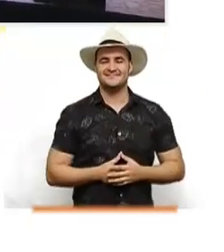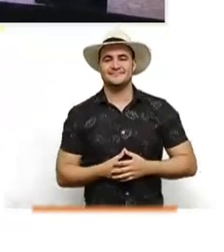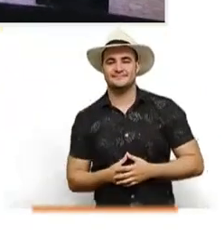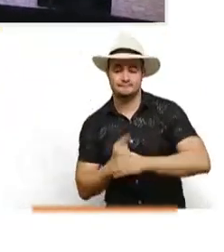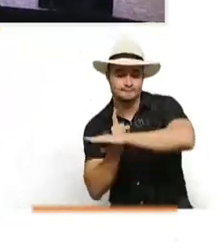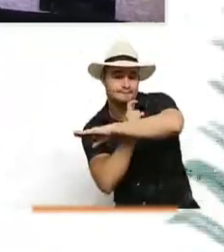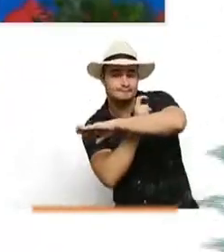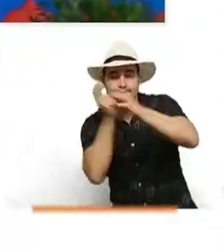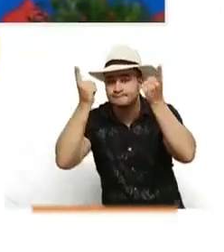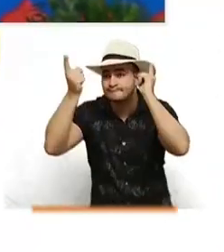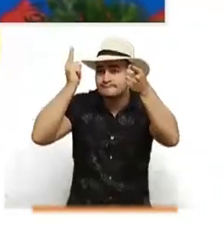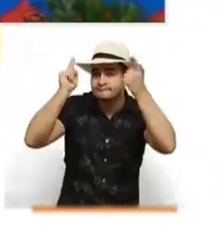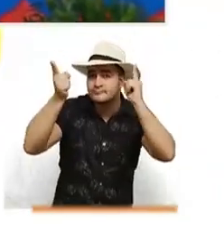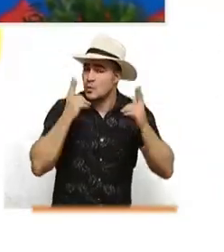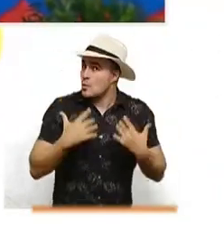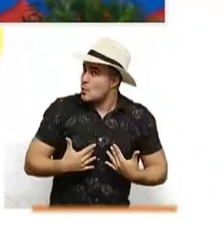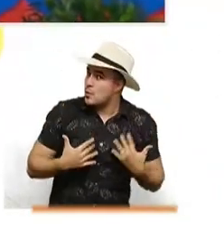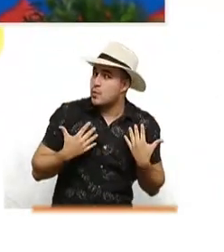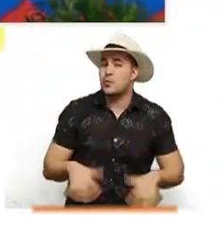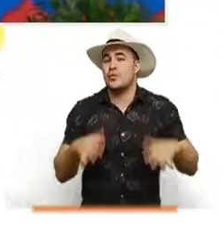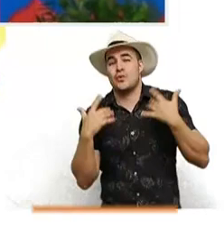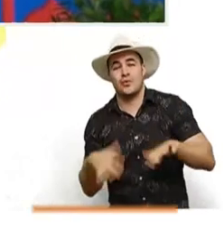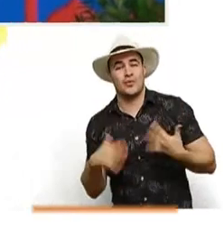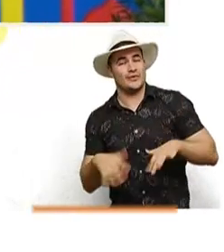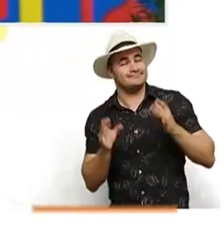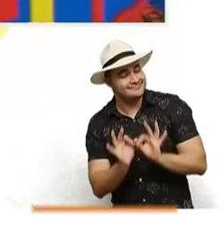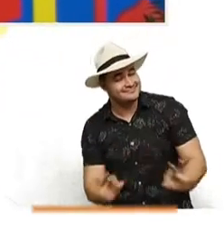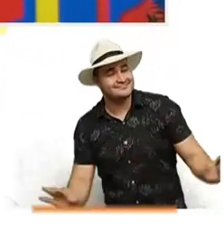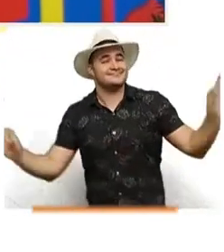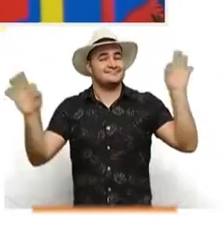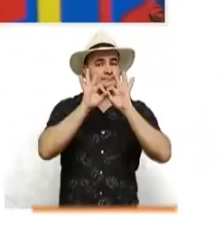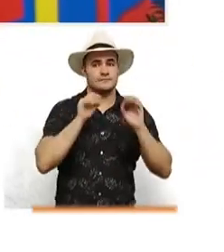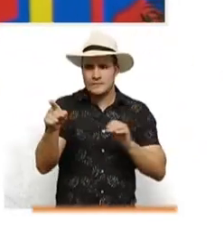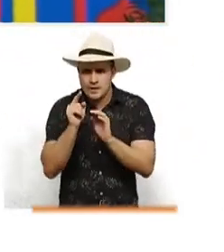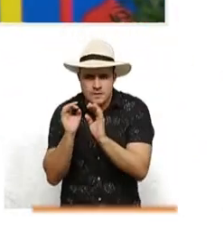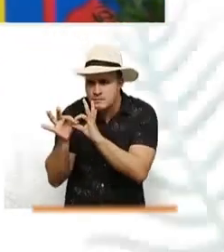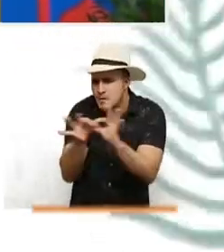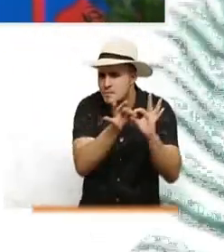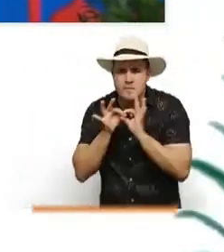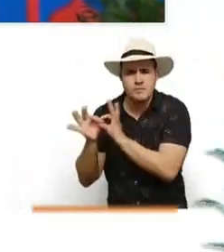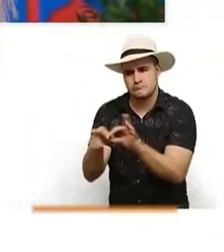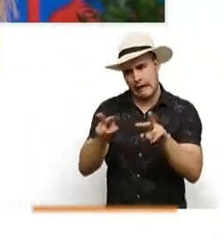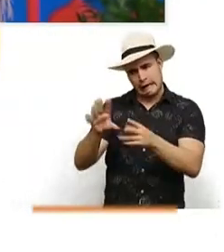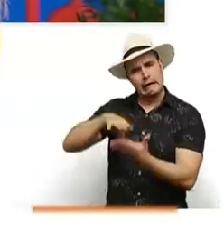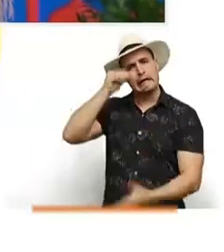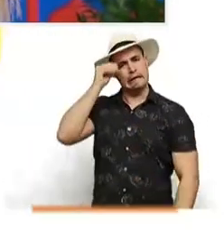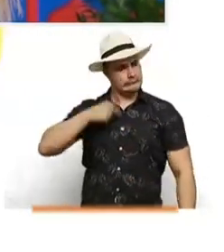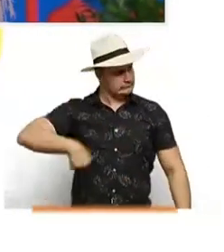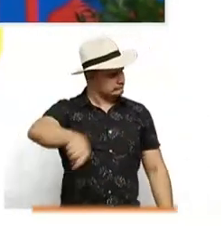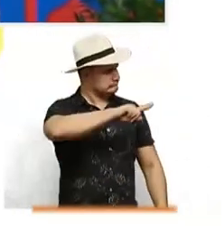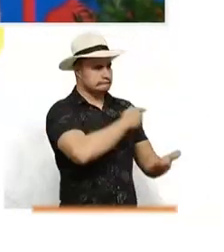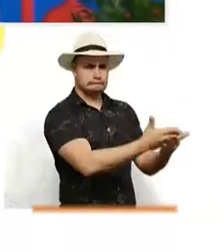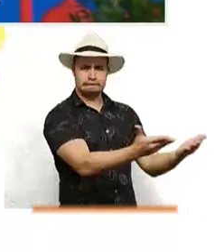La hormiga es muy importante y nos enseña a civismo, porque la usan